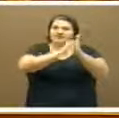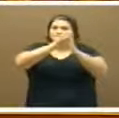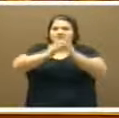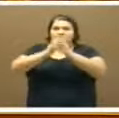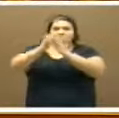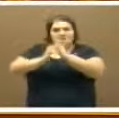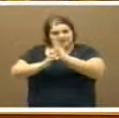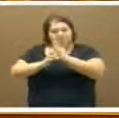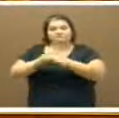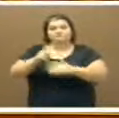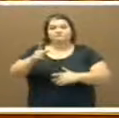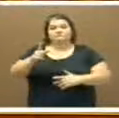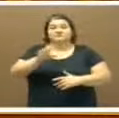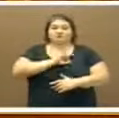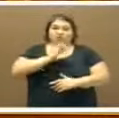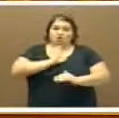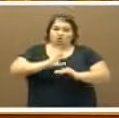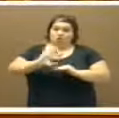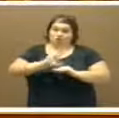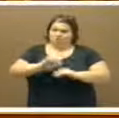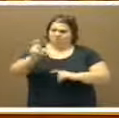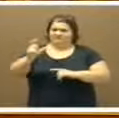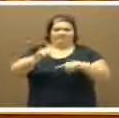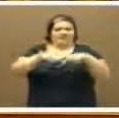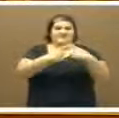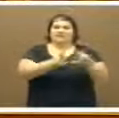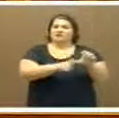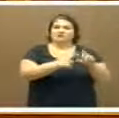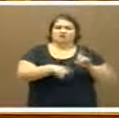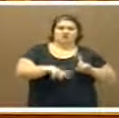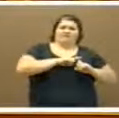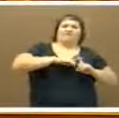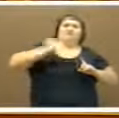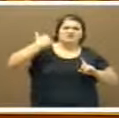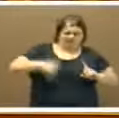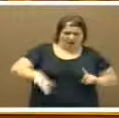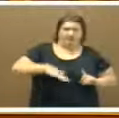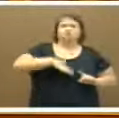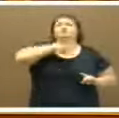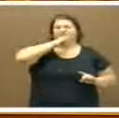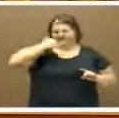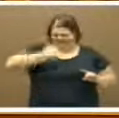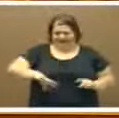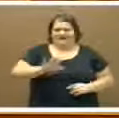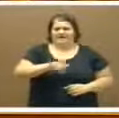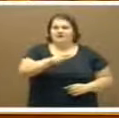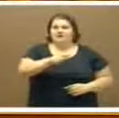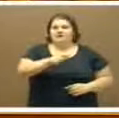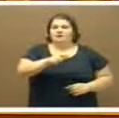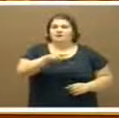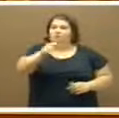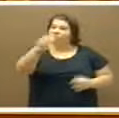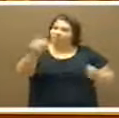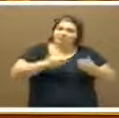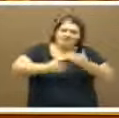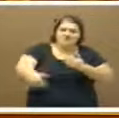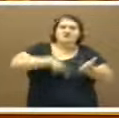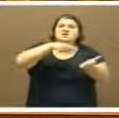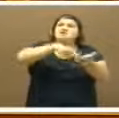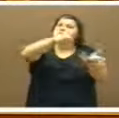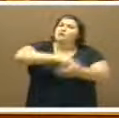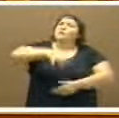piensa, señor consejero, que las familias extremeñas ya han hecho suficientes sacrificios, lo que deben hacer mañana mismo, es suspender el canon del